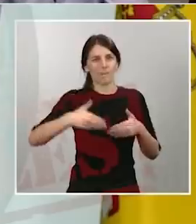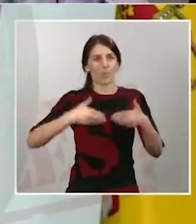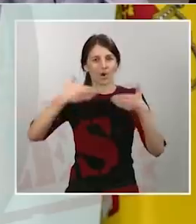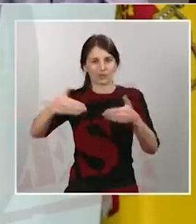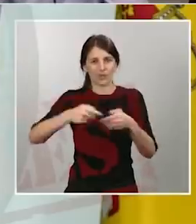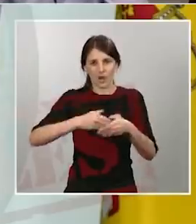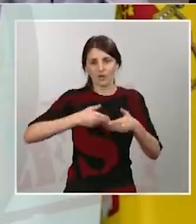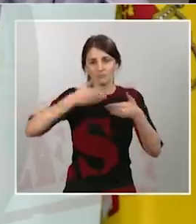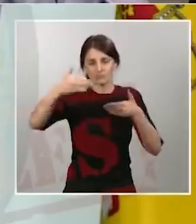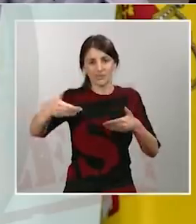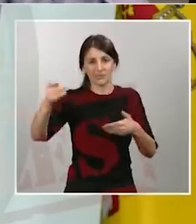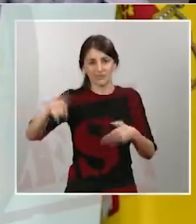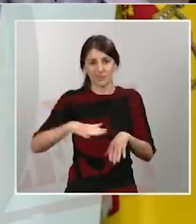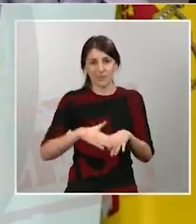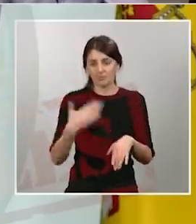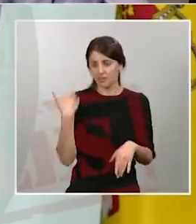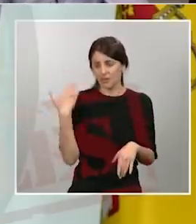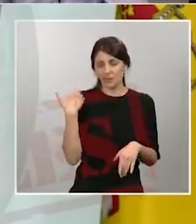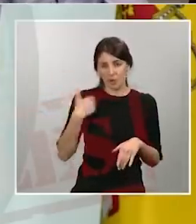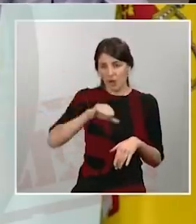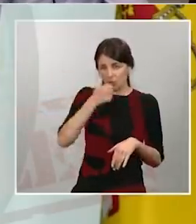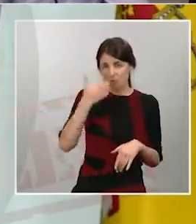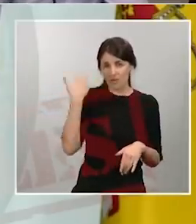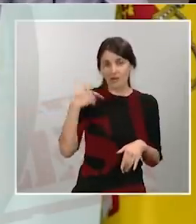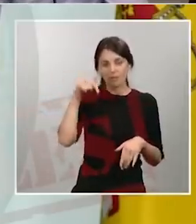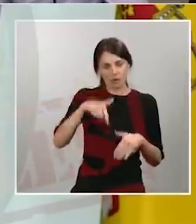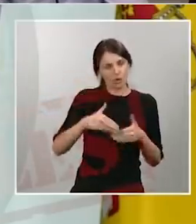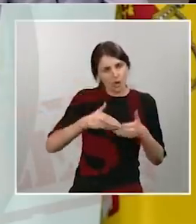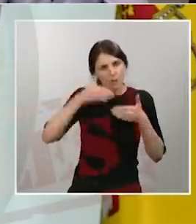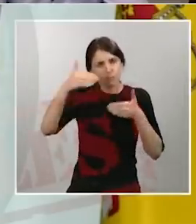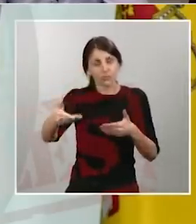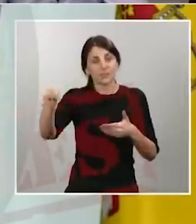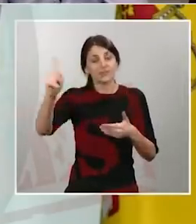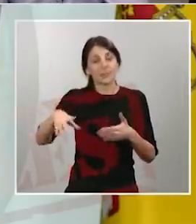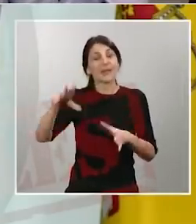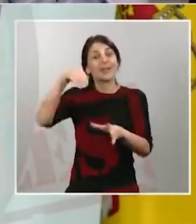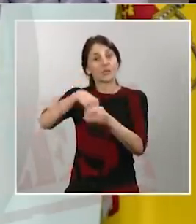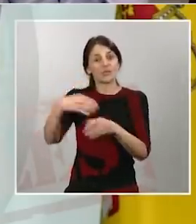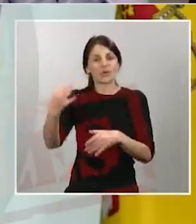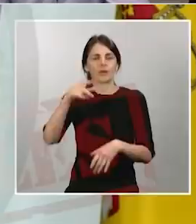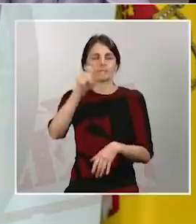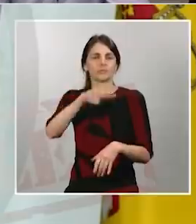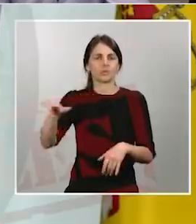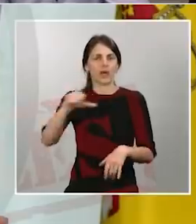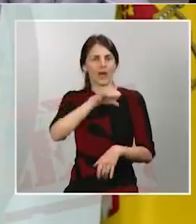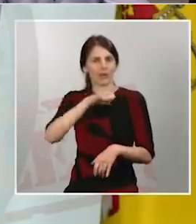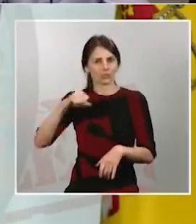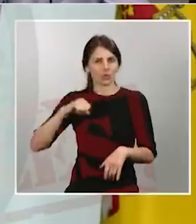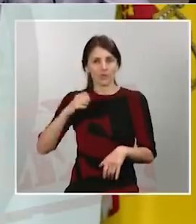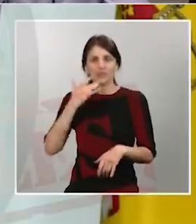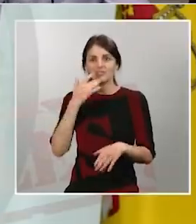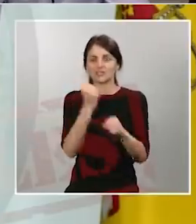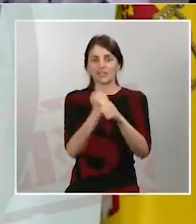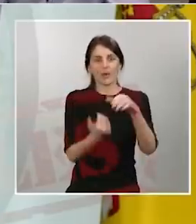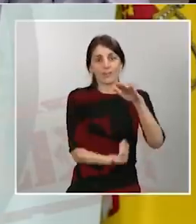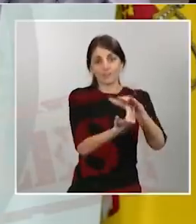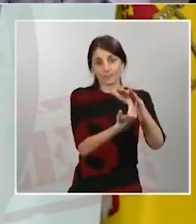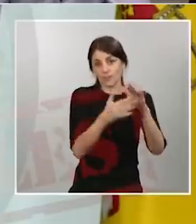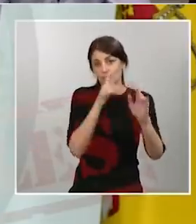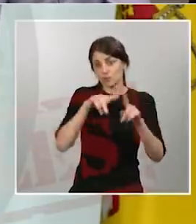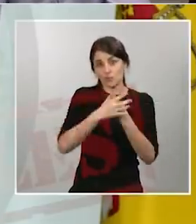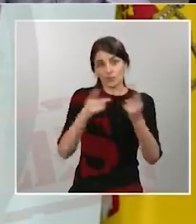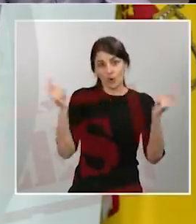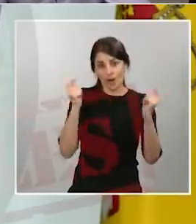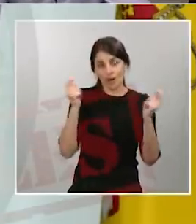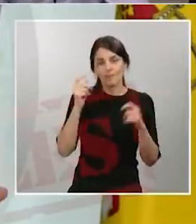en consonancia con sus objetivos. Porque si dejamos que ocurra, va a ocurrir. Pablo Iglesias está al frente de la comisión que controla el CNI para algo. Pedro